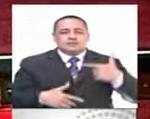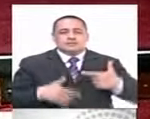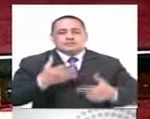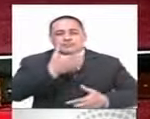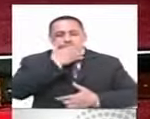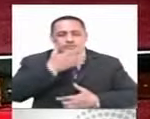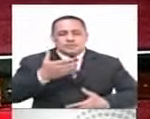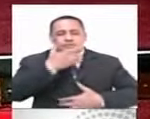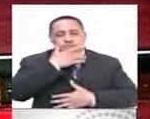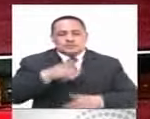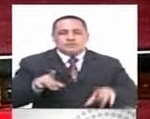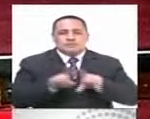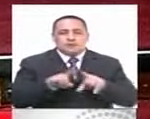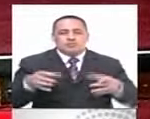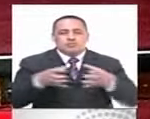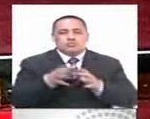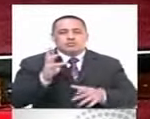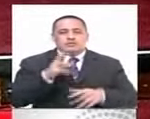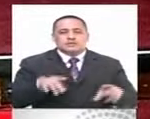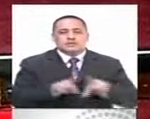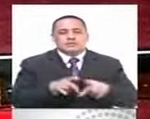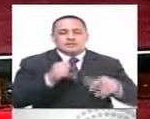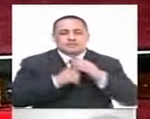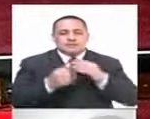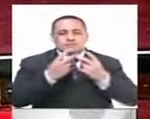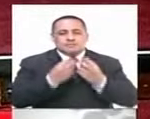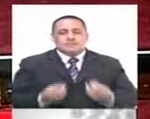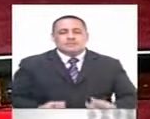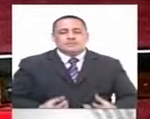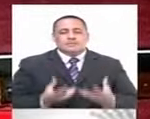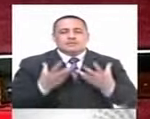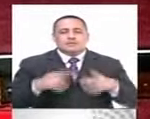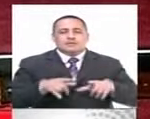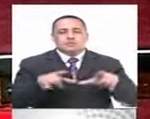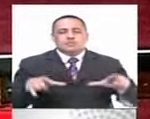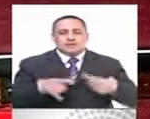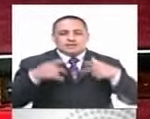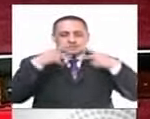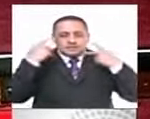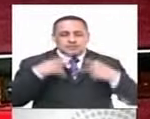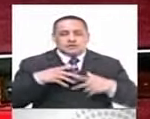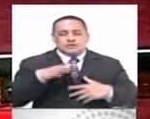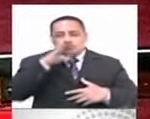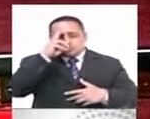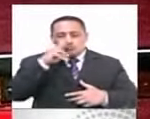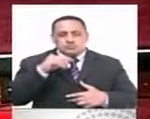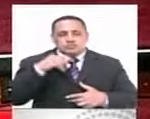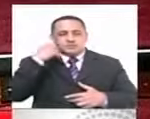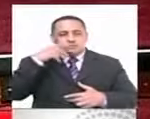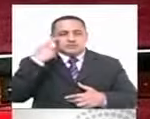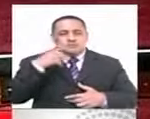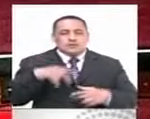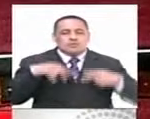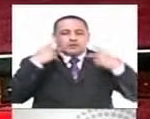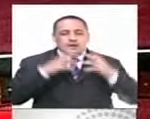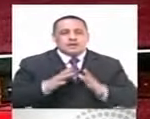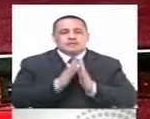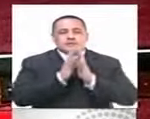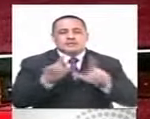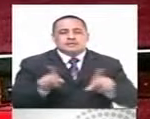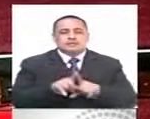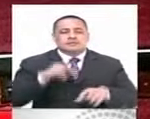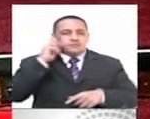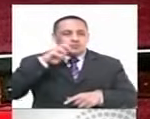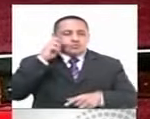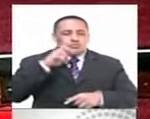personas, crimen organizado, y la droga está creciendo en la selva de Cusco, de Apurímac, de Huancavelica, de